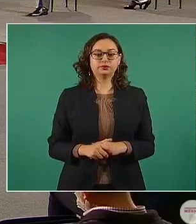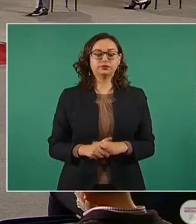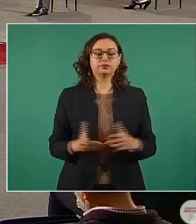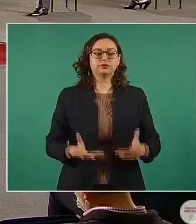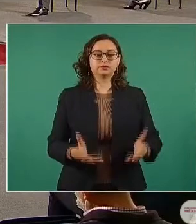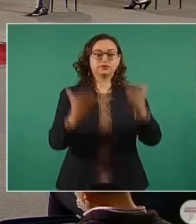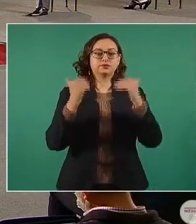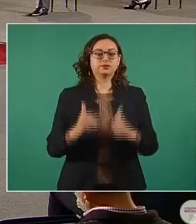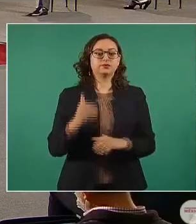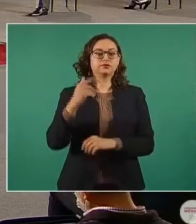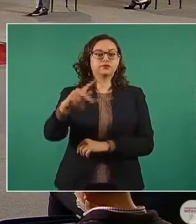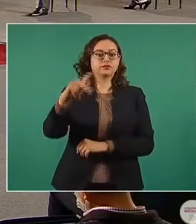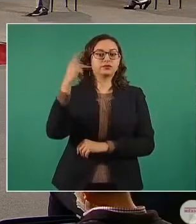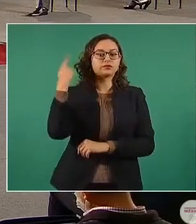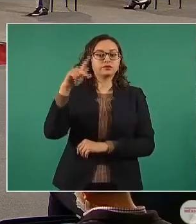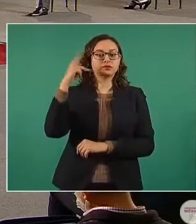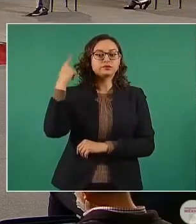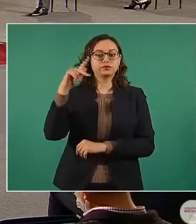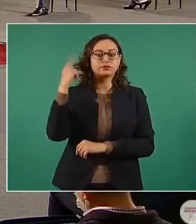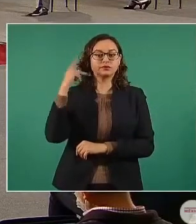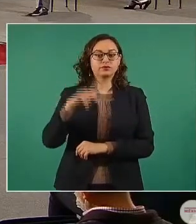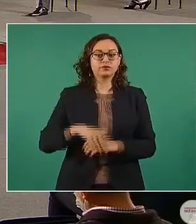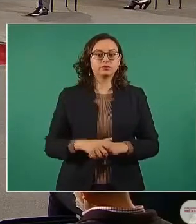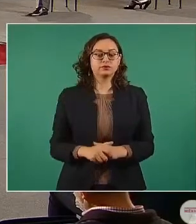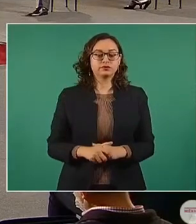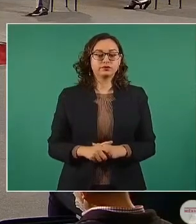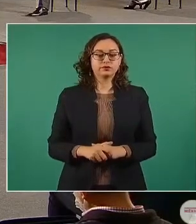Vamos a Puebla.